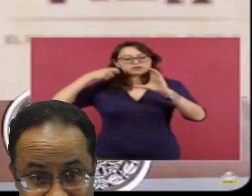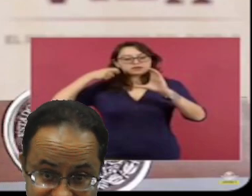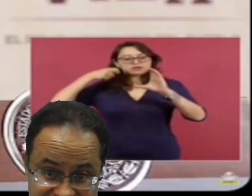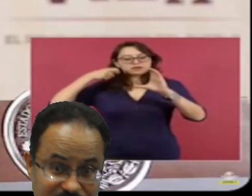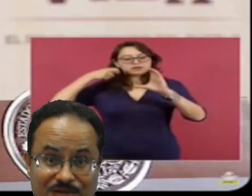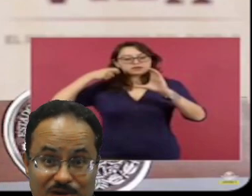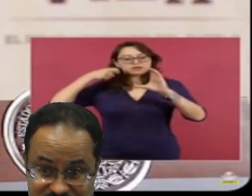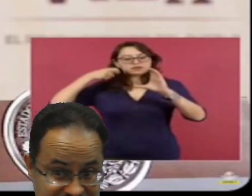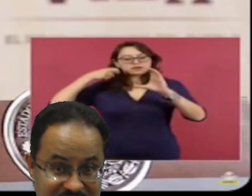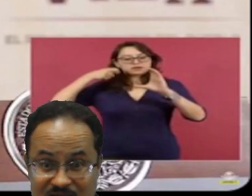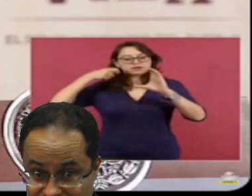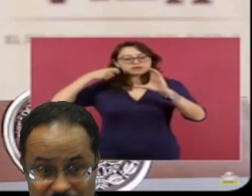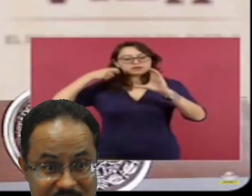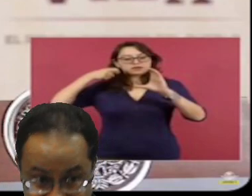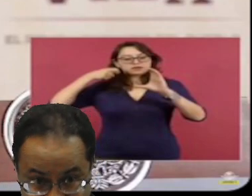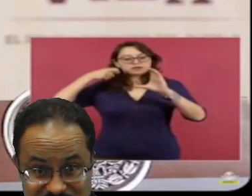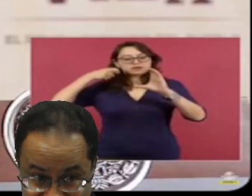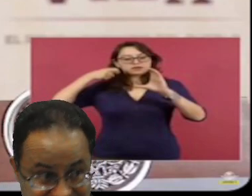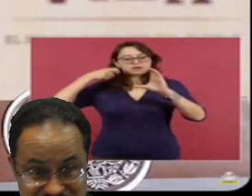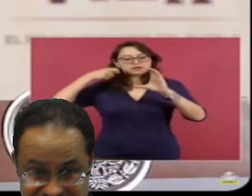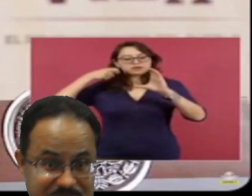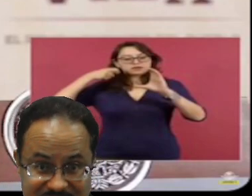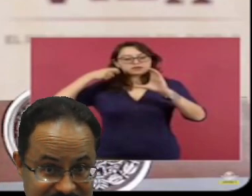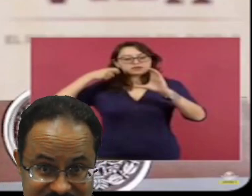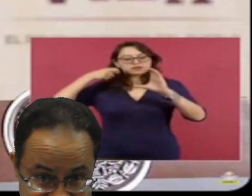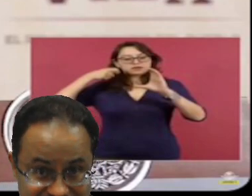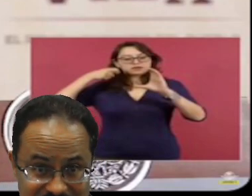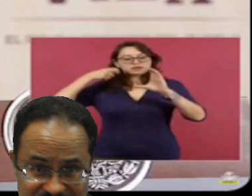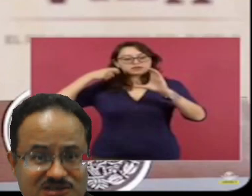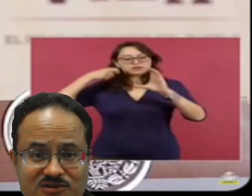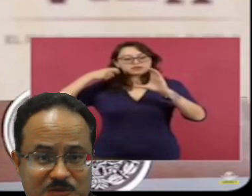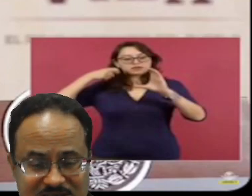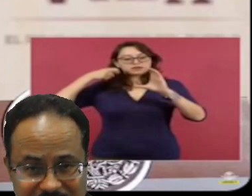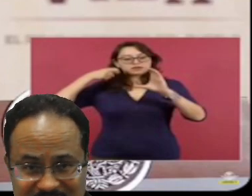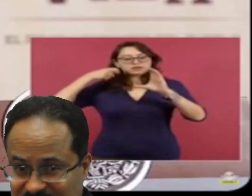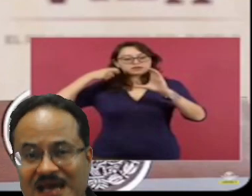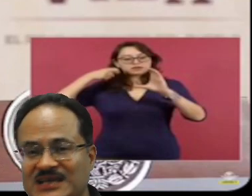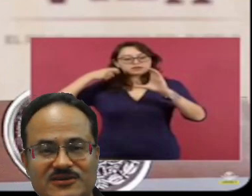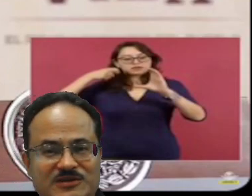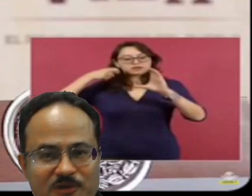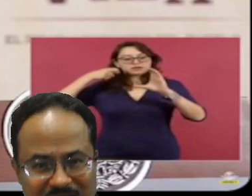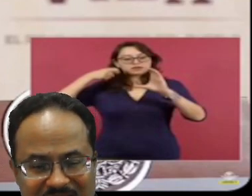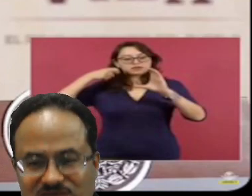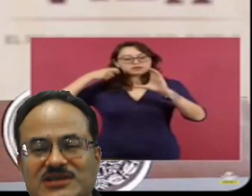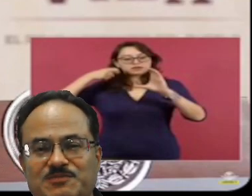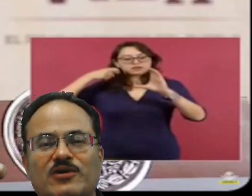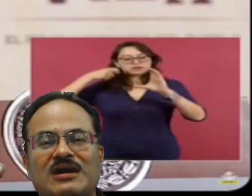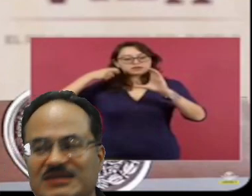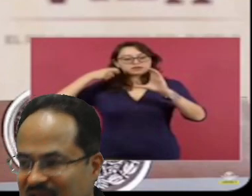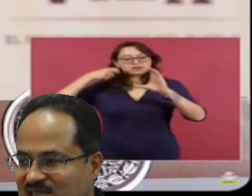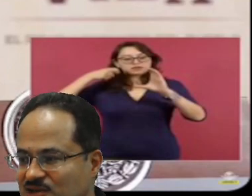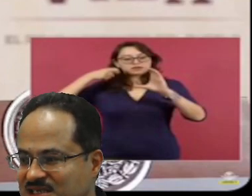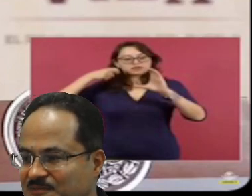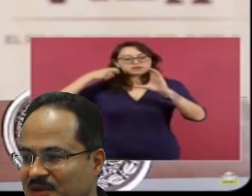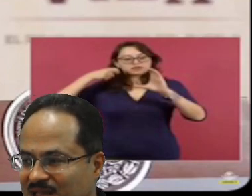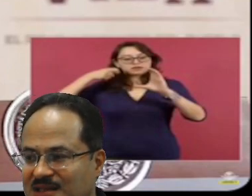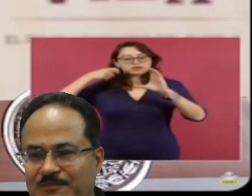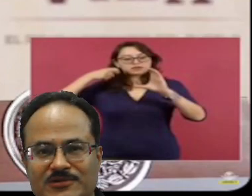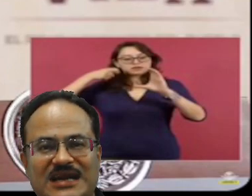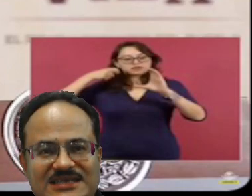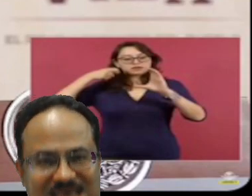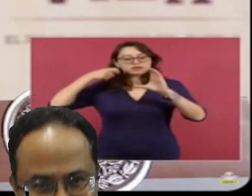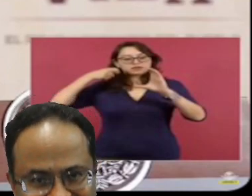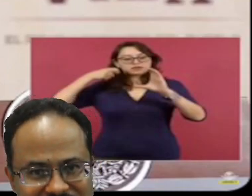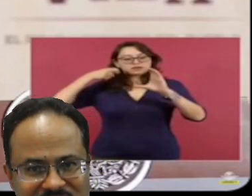porque exan los que roban otras cosas como pantallas Y eso eso no es por salvarse eso no es por nada eso es por eso es simplemente